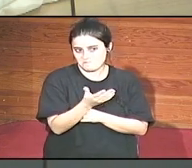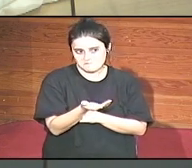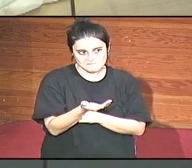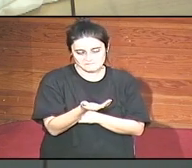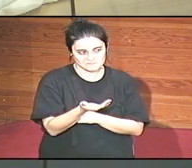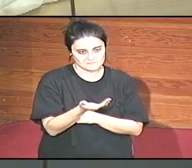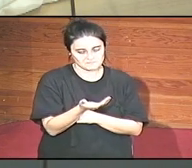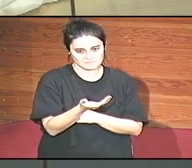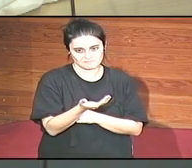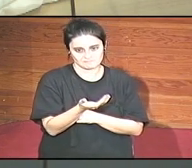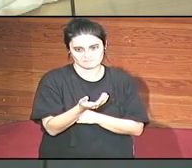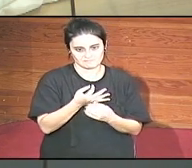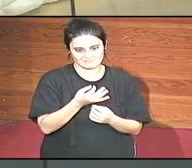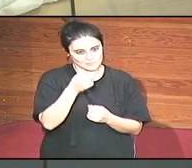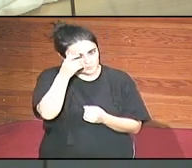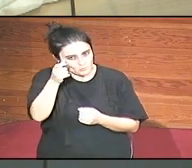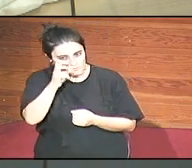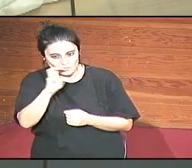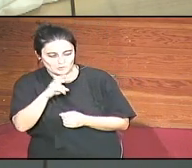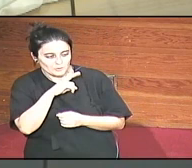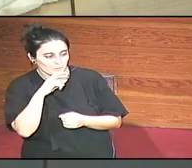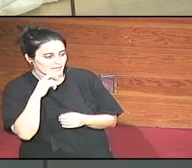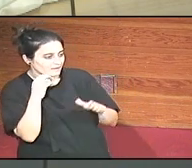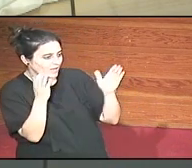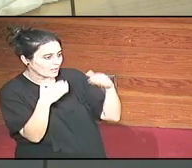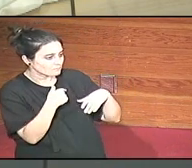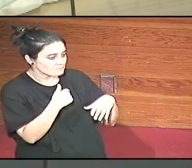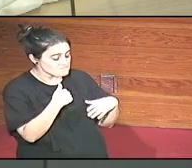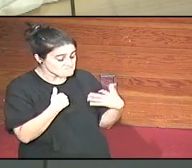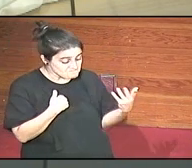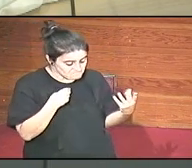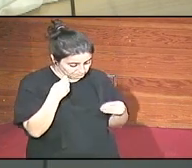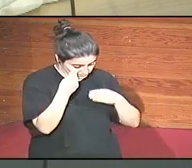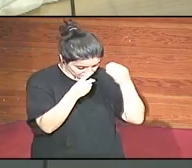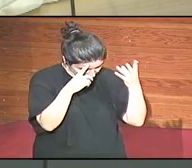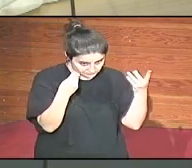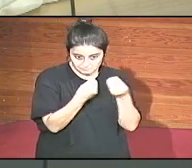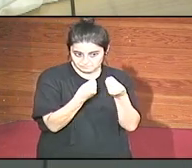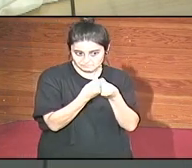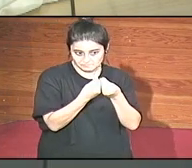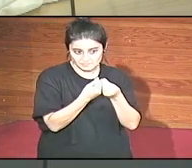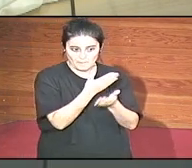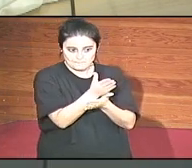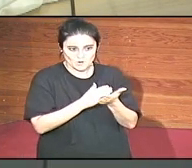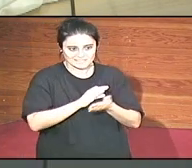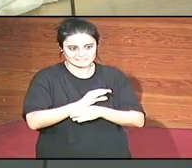otros pueblos que no valorarán eso que dijeran nosotras qué bien cuántos poetas conocemos saharauis